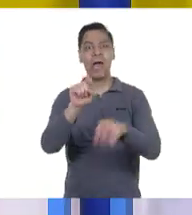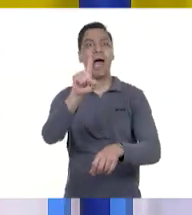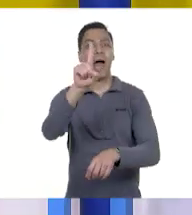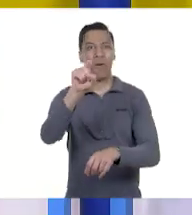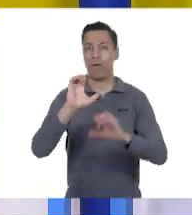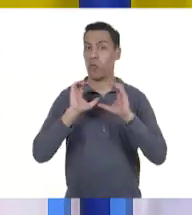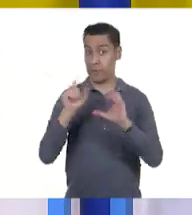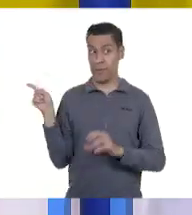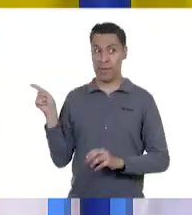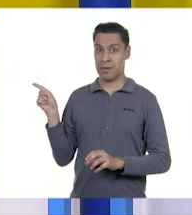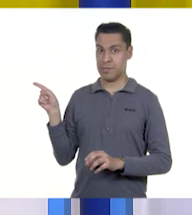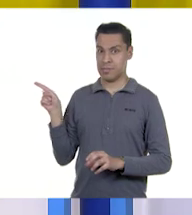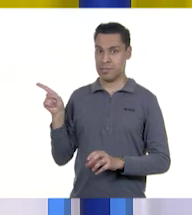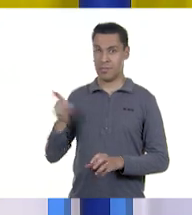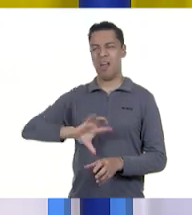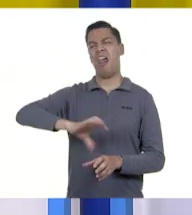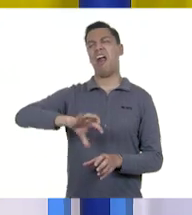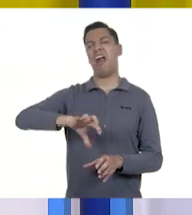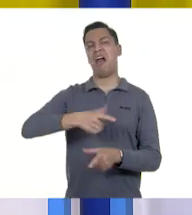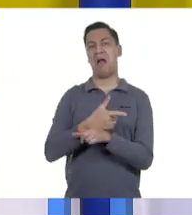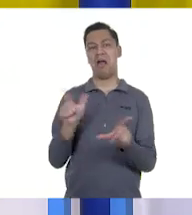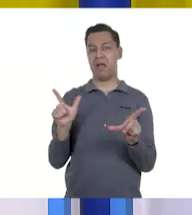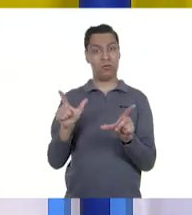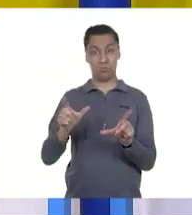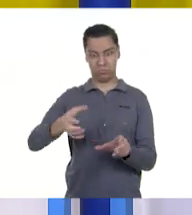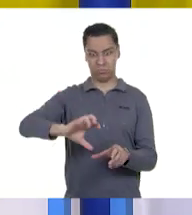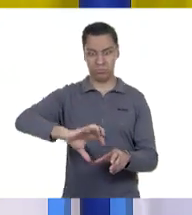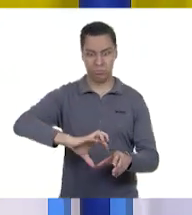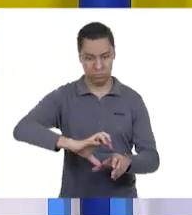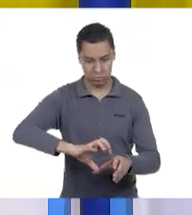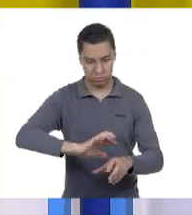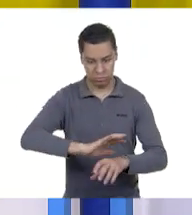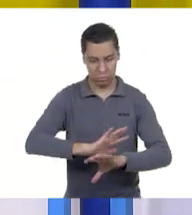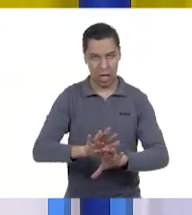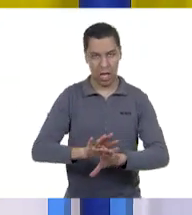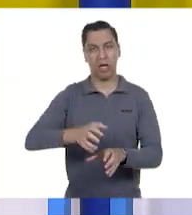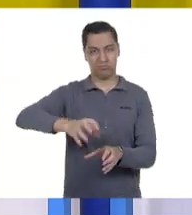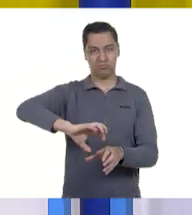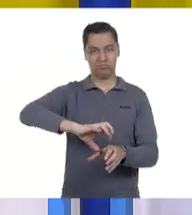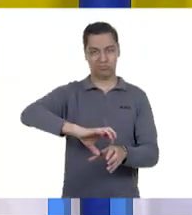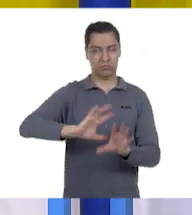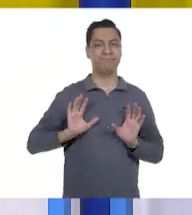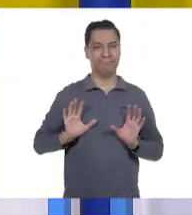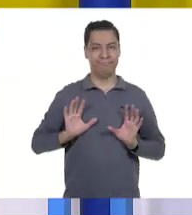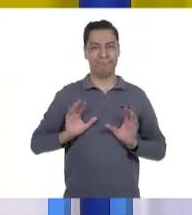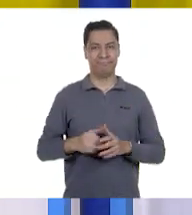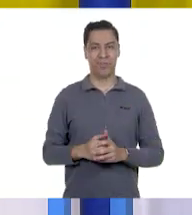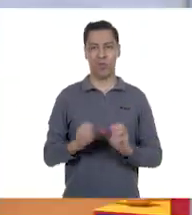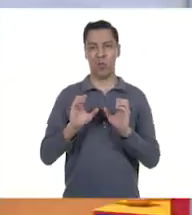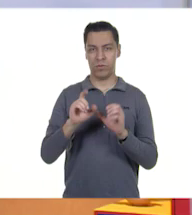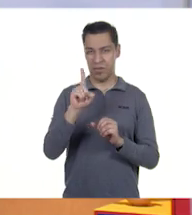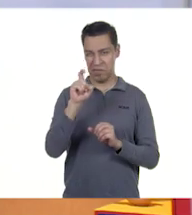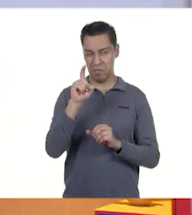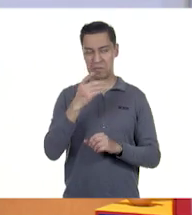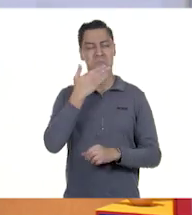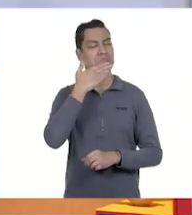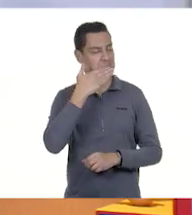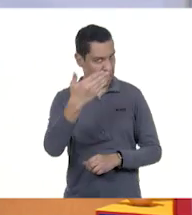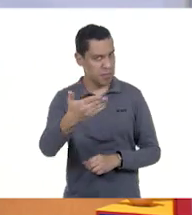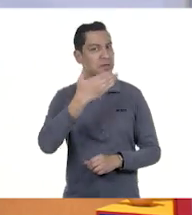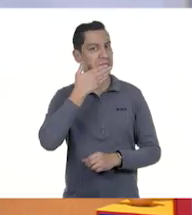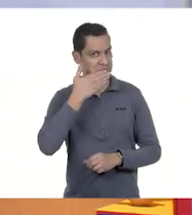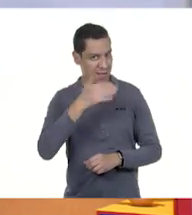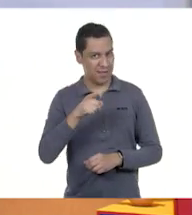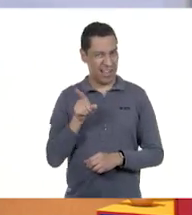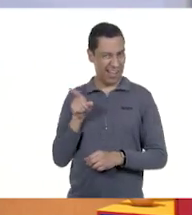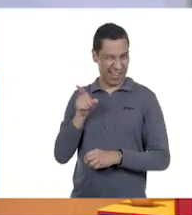abrir y cerrar el agua en todo momento, tanto para lavarnos los dientes como para lavarnos las manos. Muy bien, exactamente. Eso fue lo